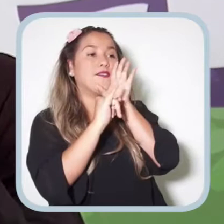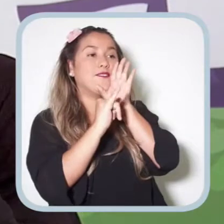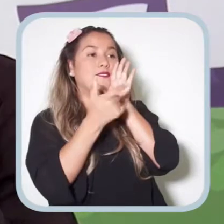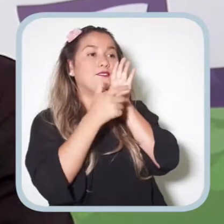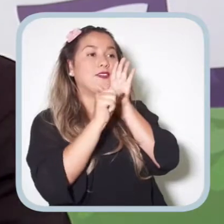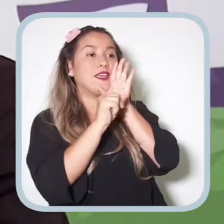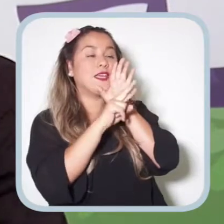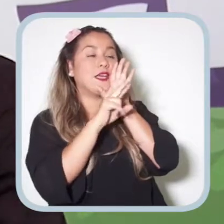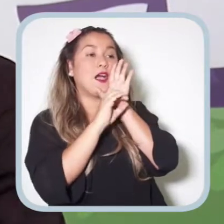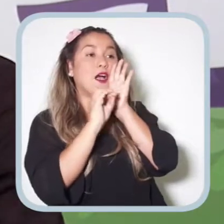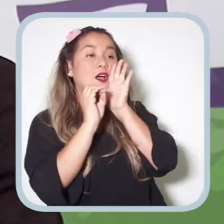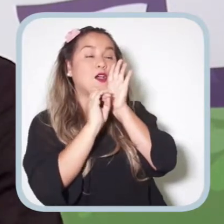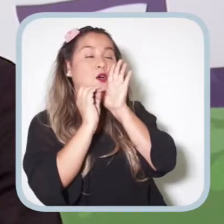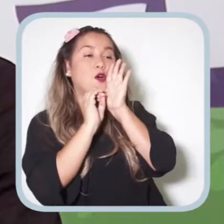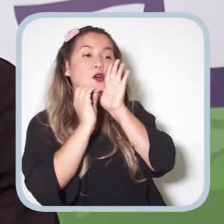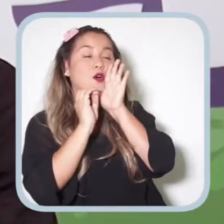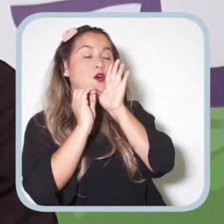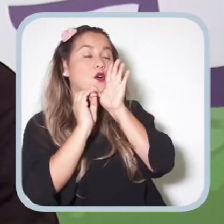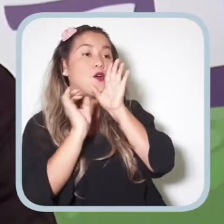¡Fígaro!